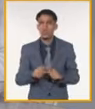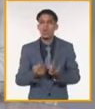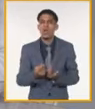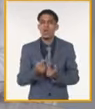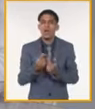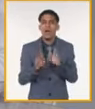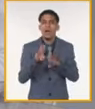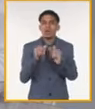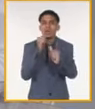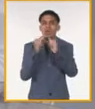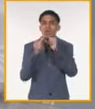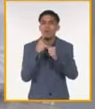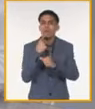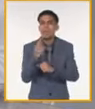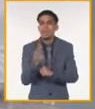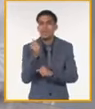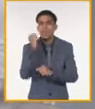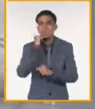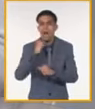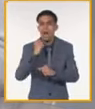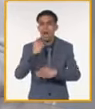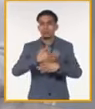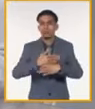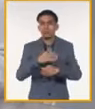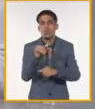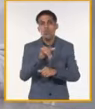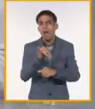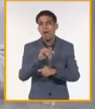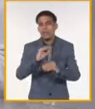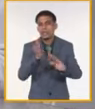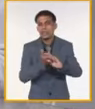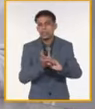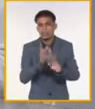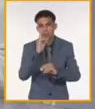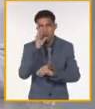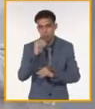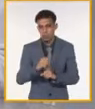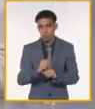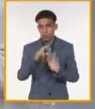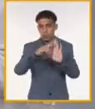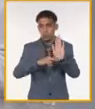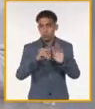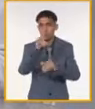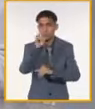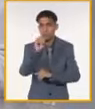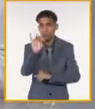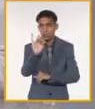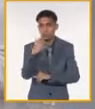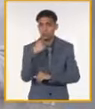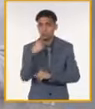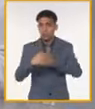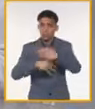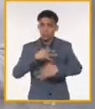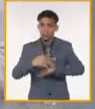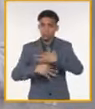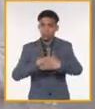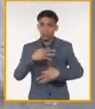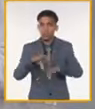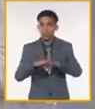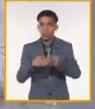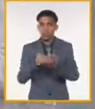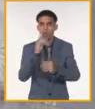que se están Estableciendo más prohibiciones no es así el decreto 107 que es el que rige las actividades no autorizadas lo que